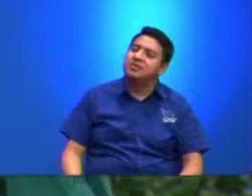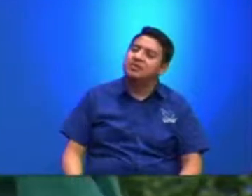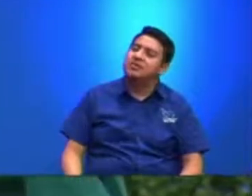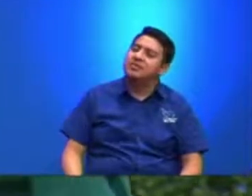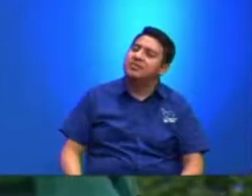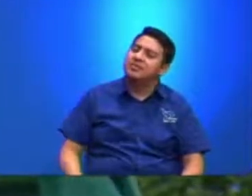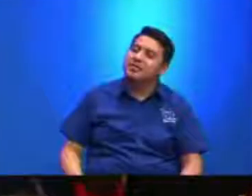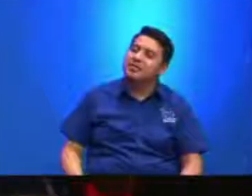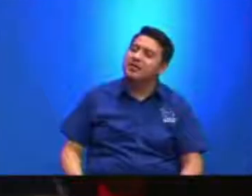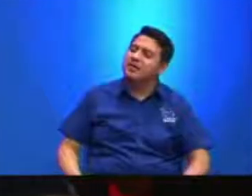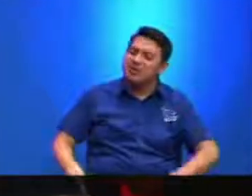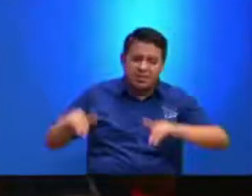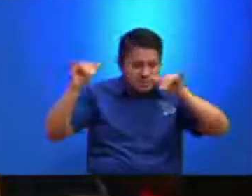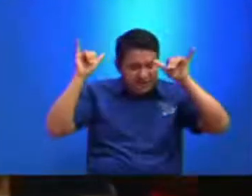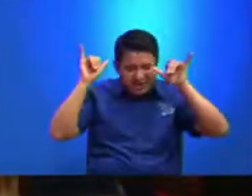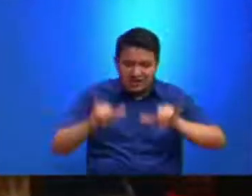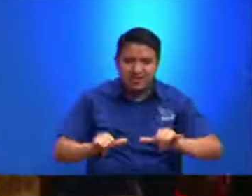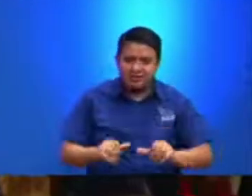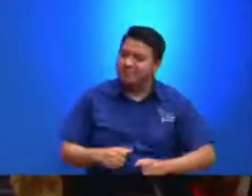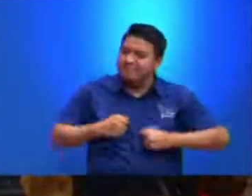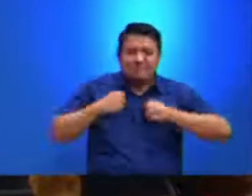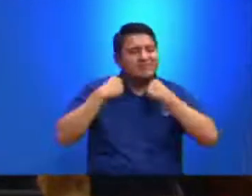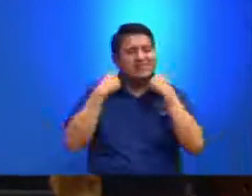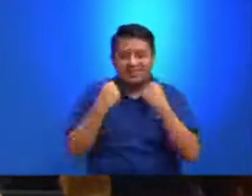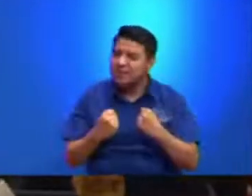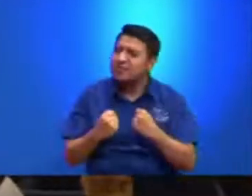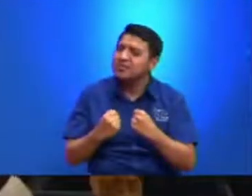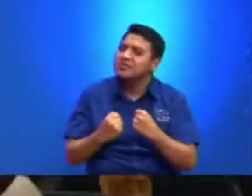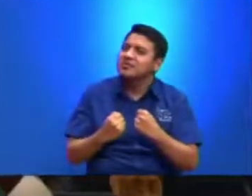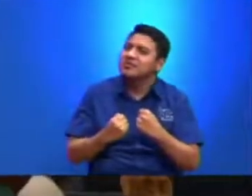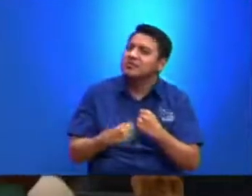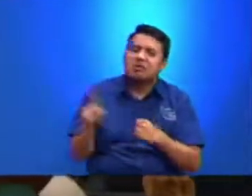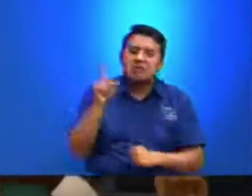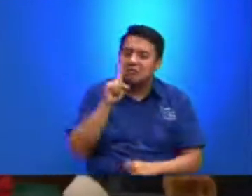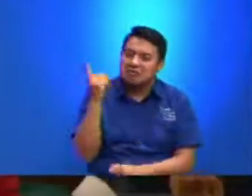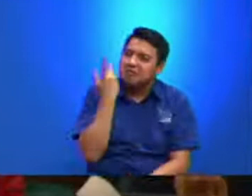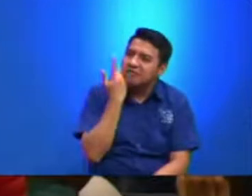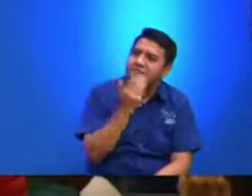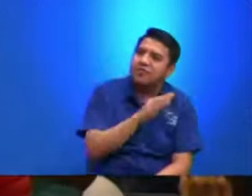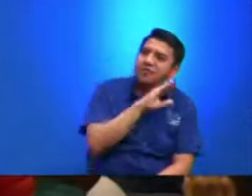Para que queden sanos de esa dolencia.